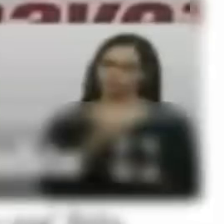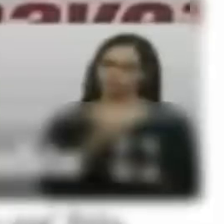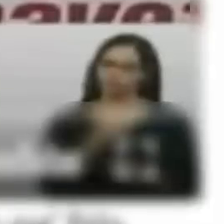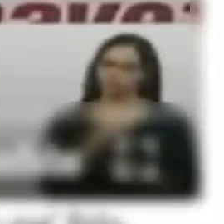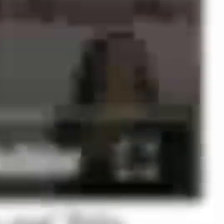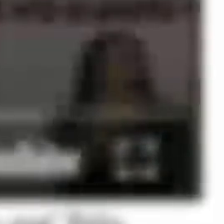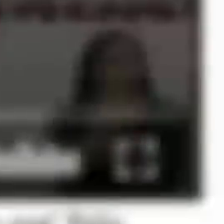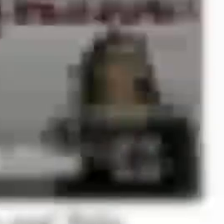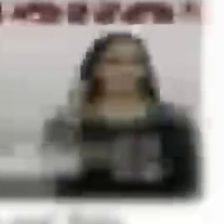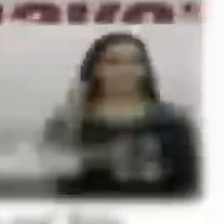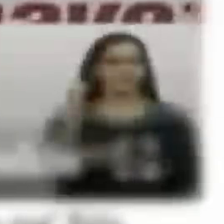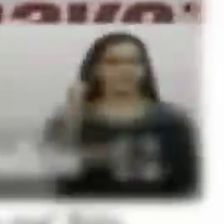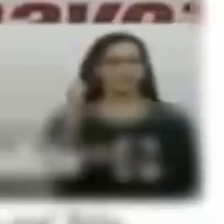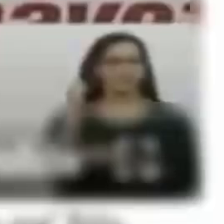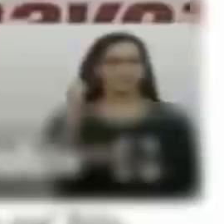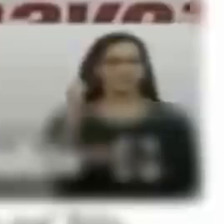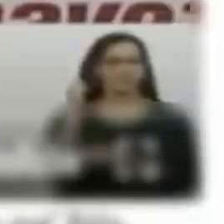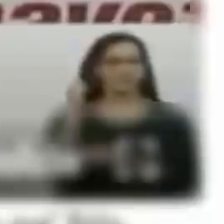pues. Vamos a colocarlo aquí.